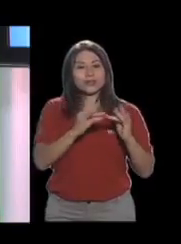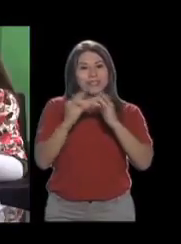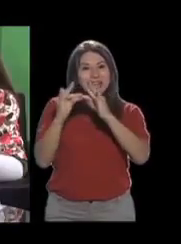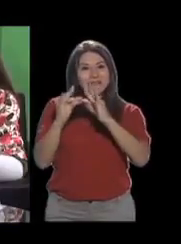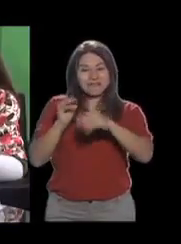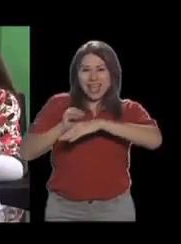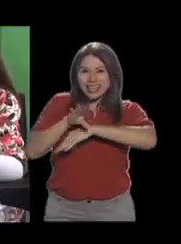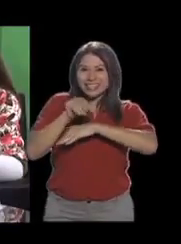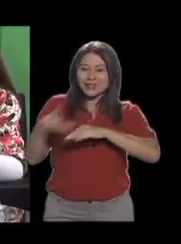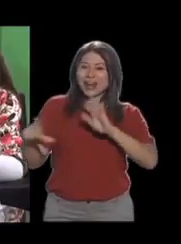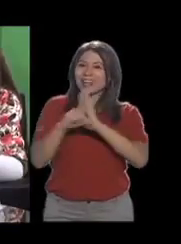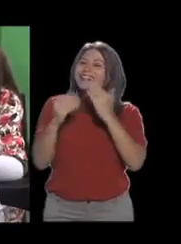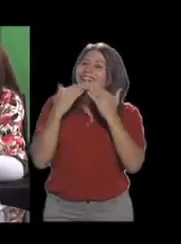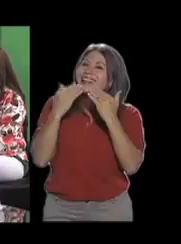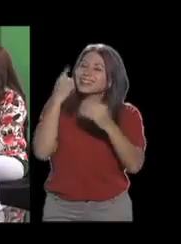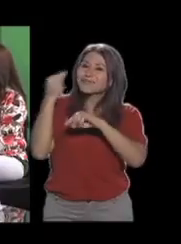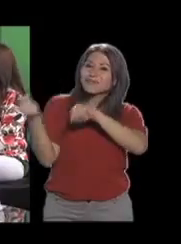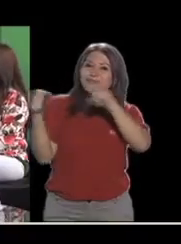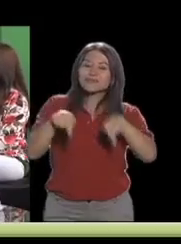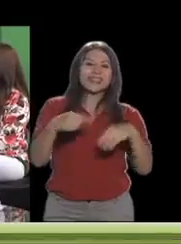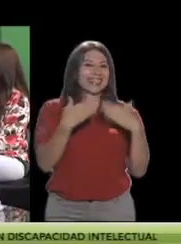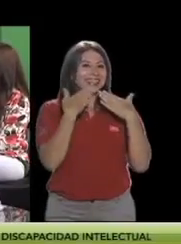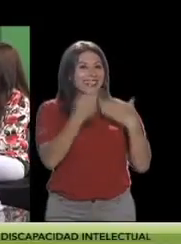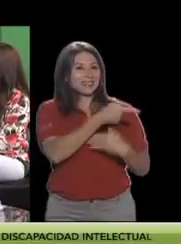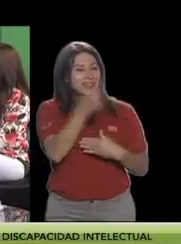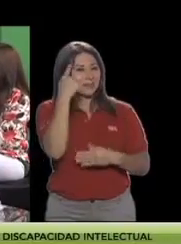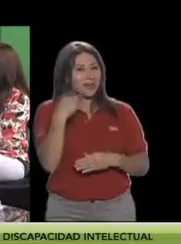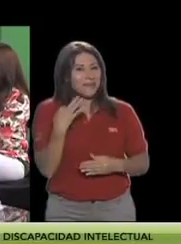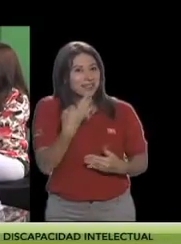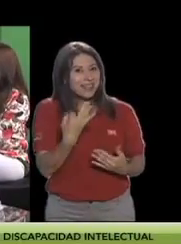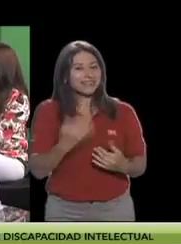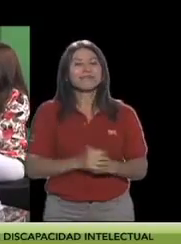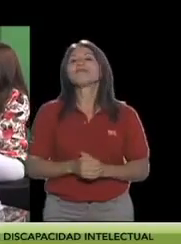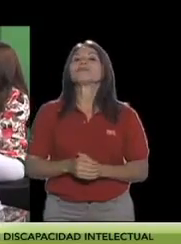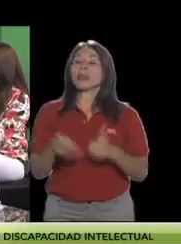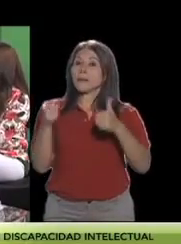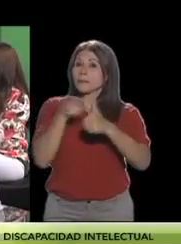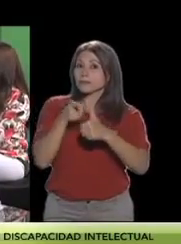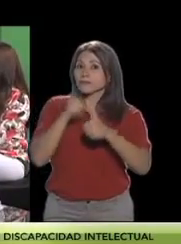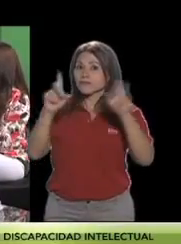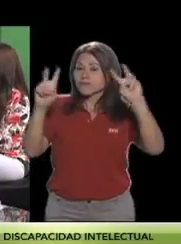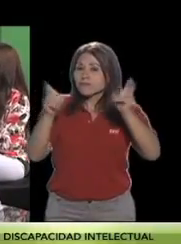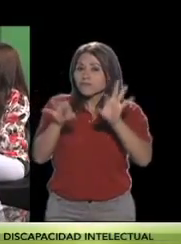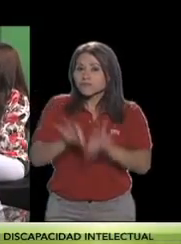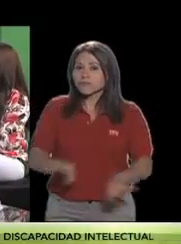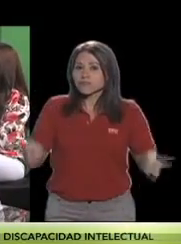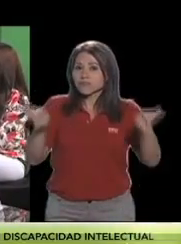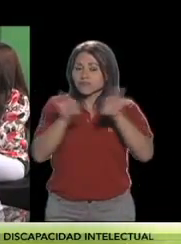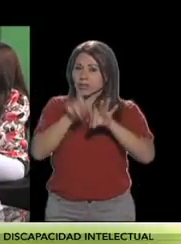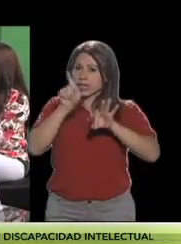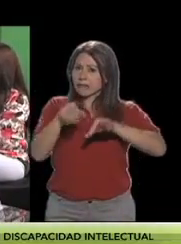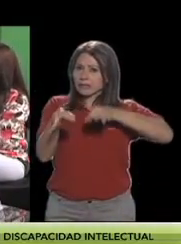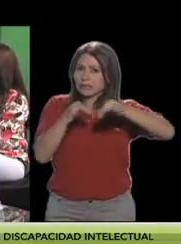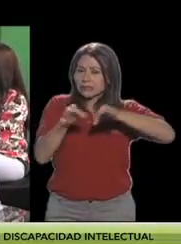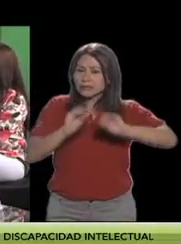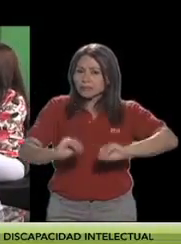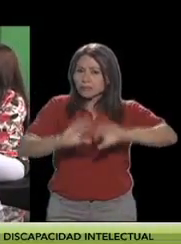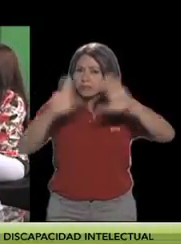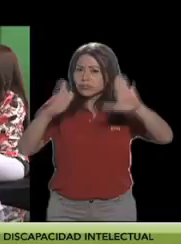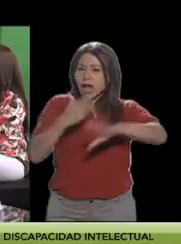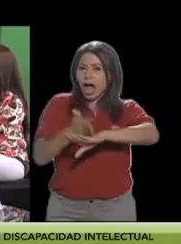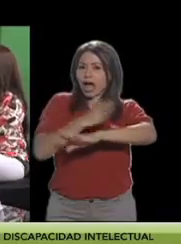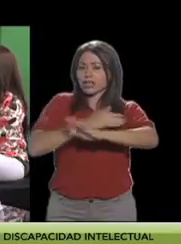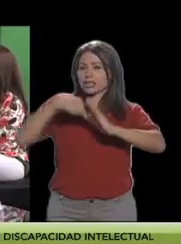gracias, Mariana, por acompañarnos. Muchas gracias a ustedes por la invitación. Primero hay un tema muy importante que aclarar antes de entrar precisamente a